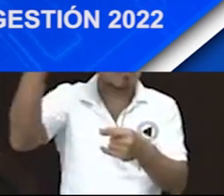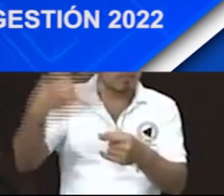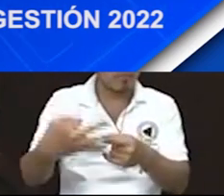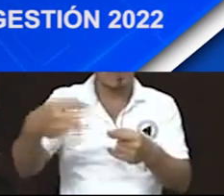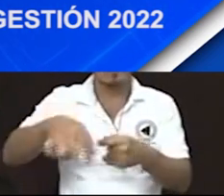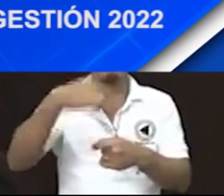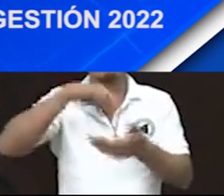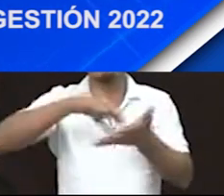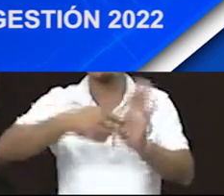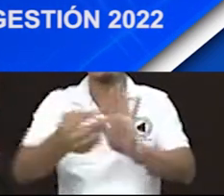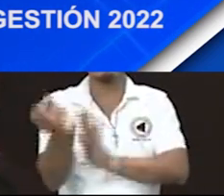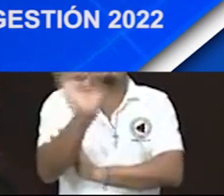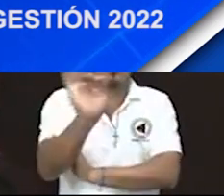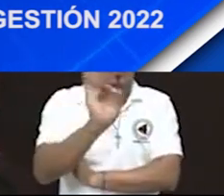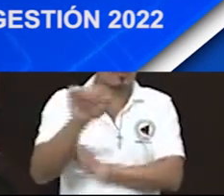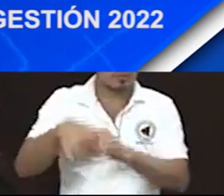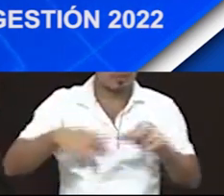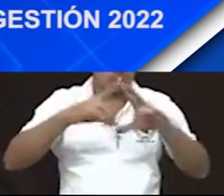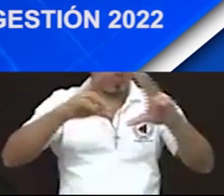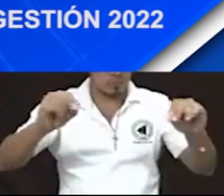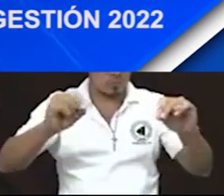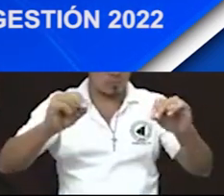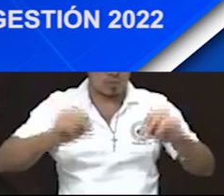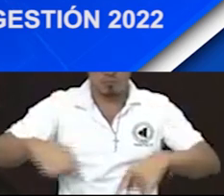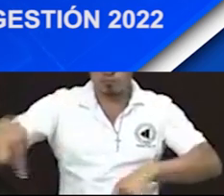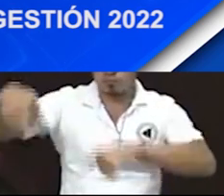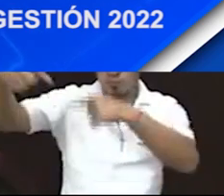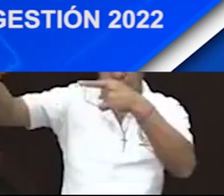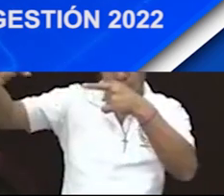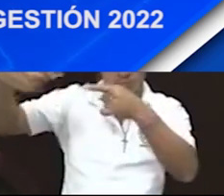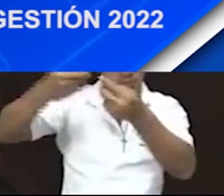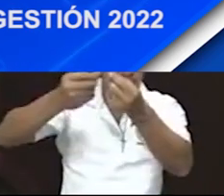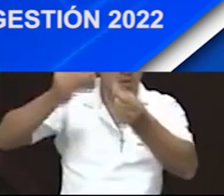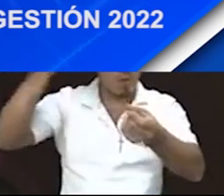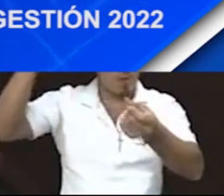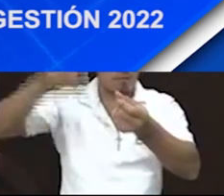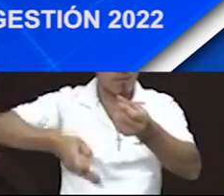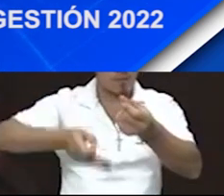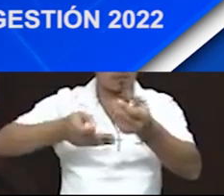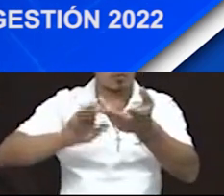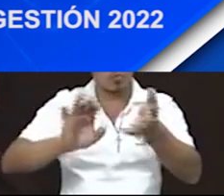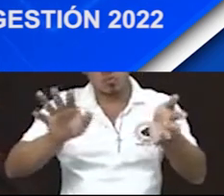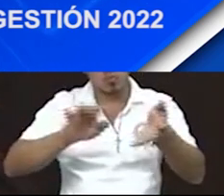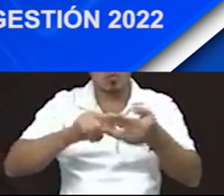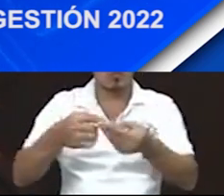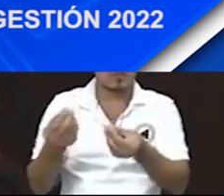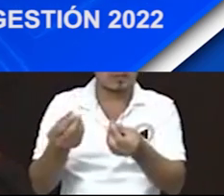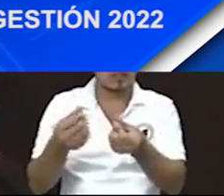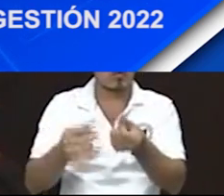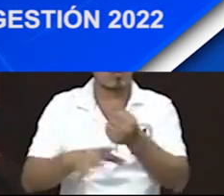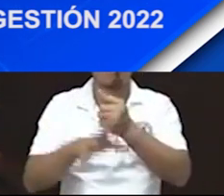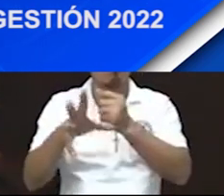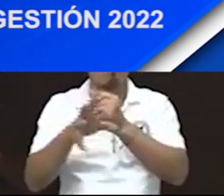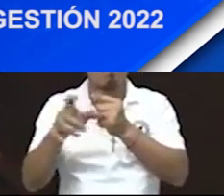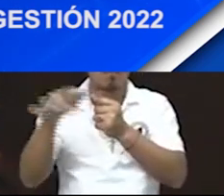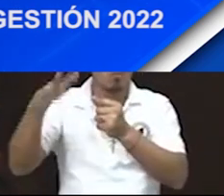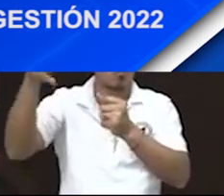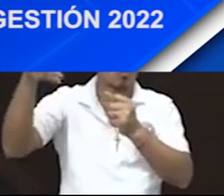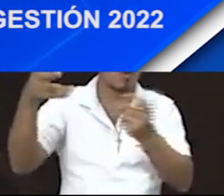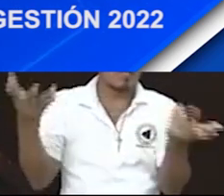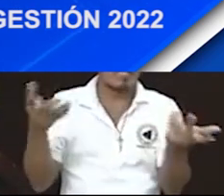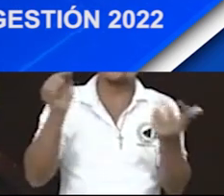sistema nacional antilavado es consistente, coherente y se